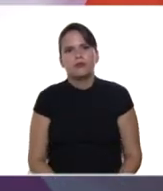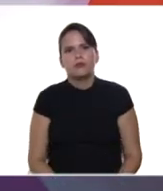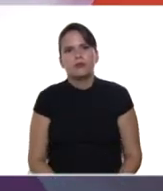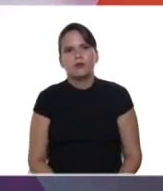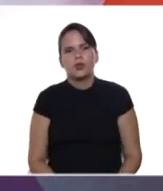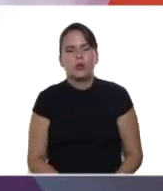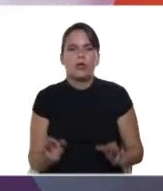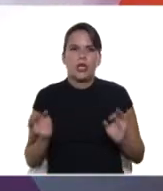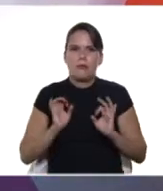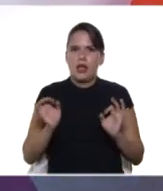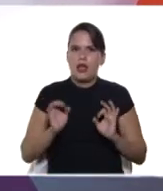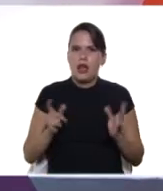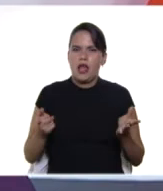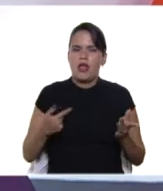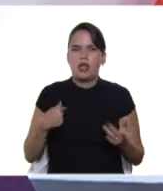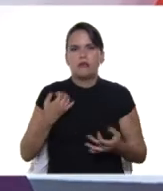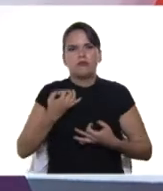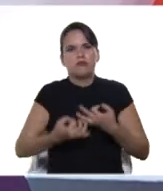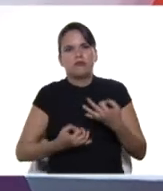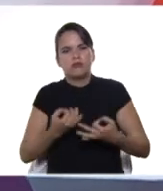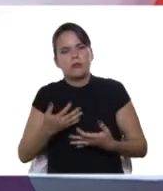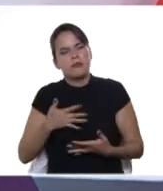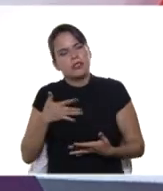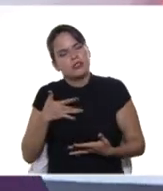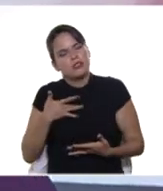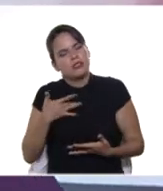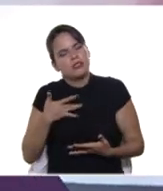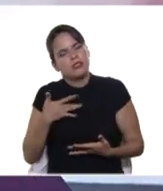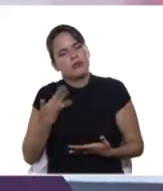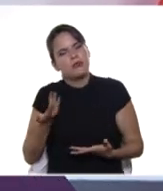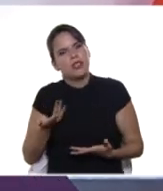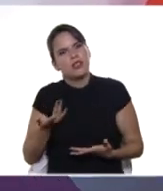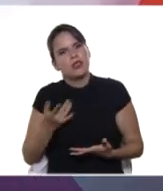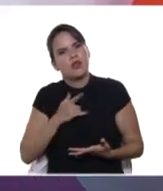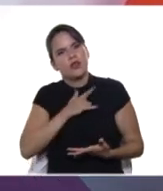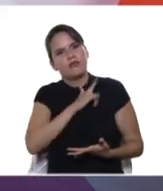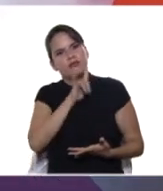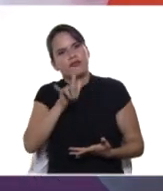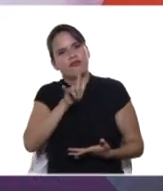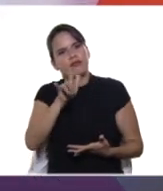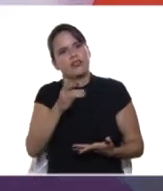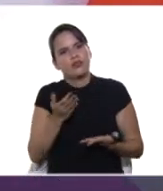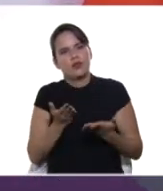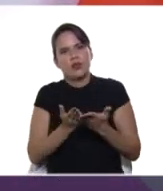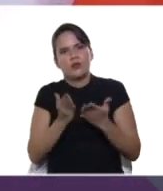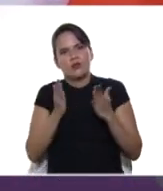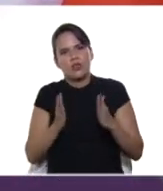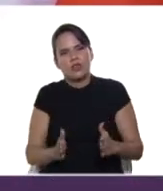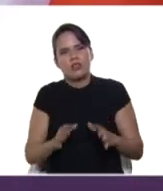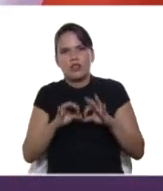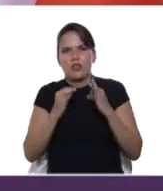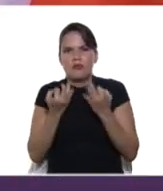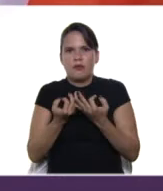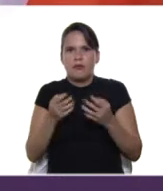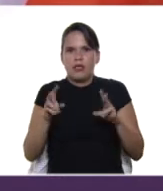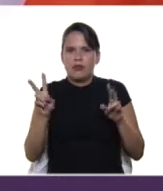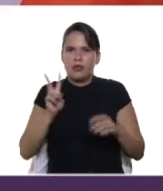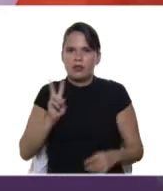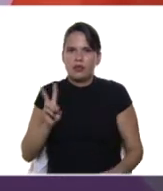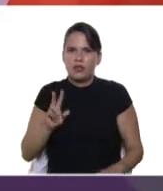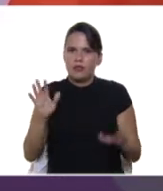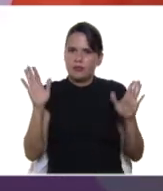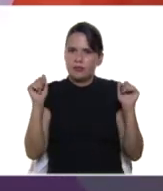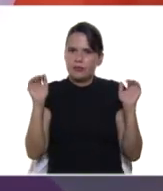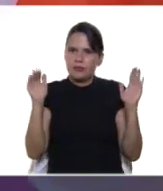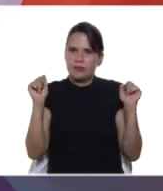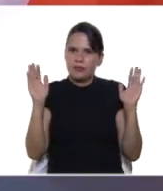no me queda más que expresar mi sentimiento de aprecio hacia los estudiantes y la familia venezolana. Será hasta